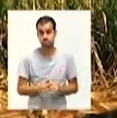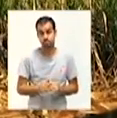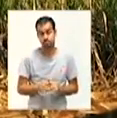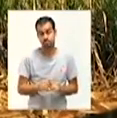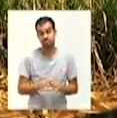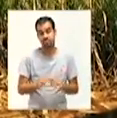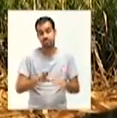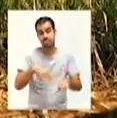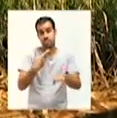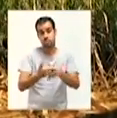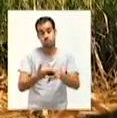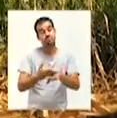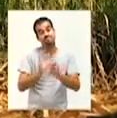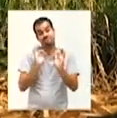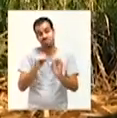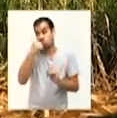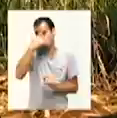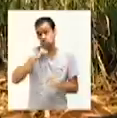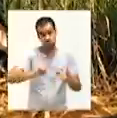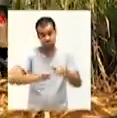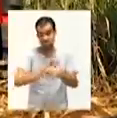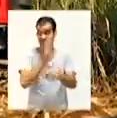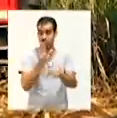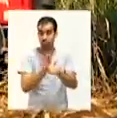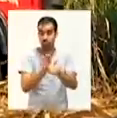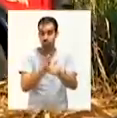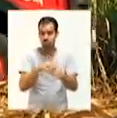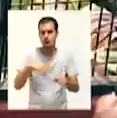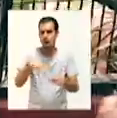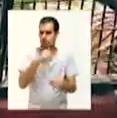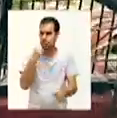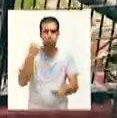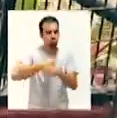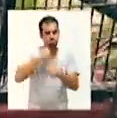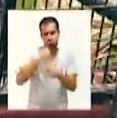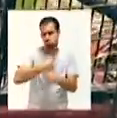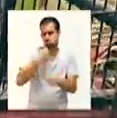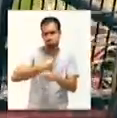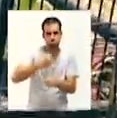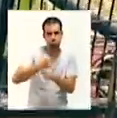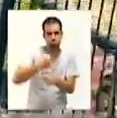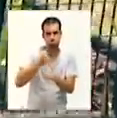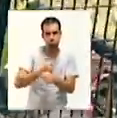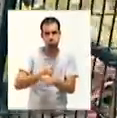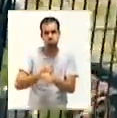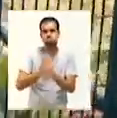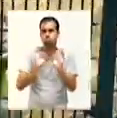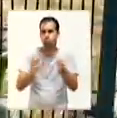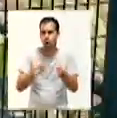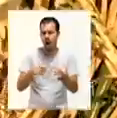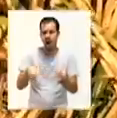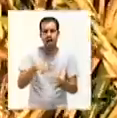la situación sanitaria del coronavirus y ellos se mantuvieron desde sus puestos de trabajo. Nunca dieron el paso atrás,